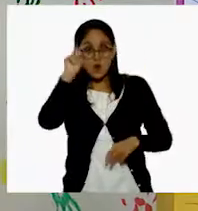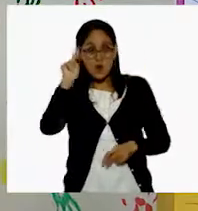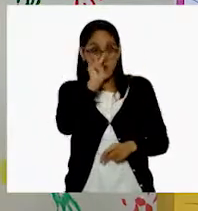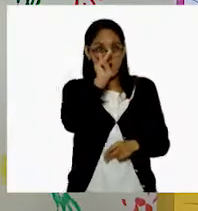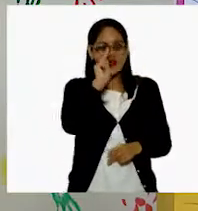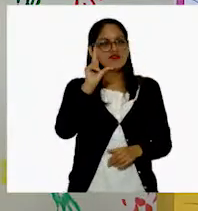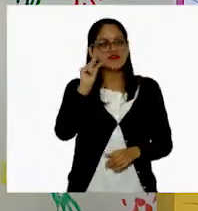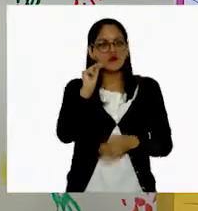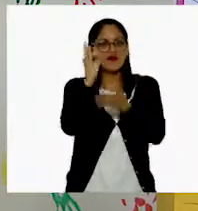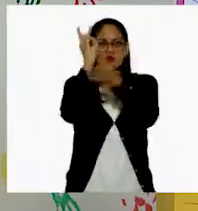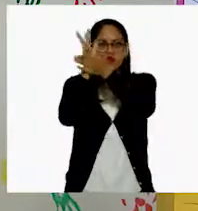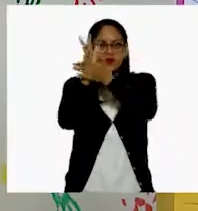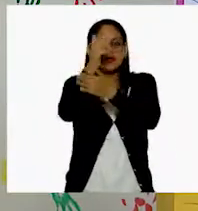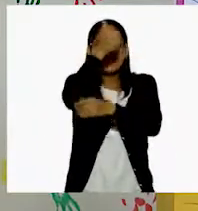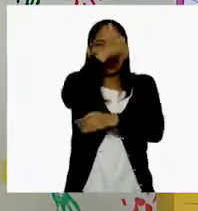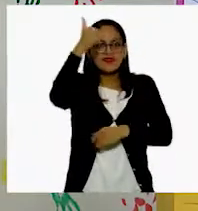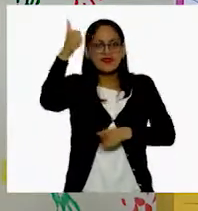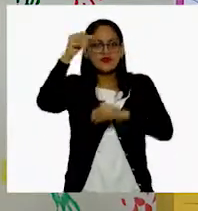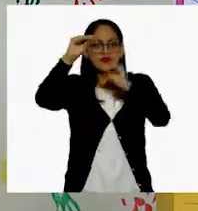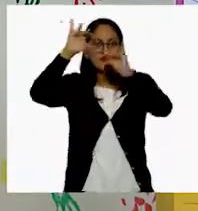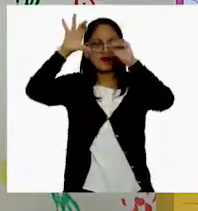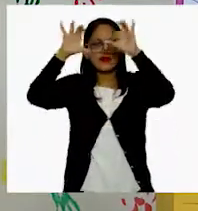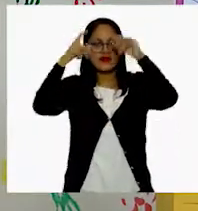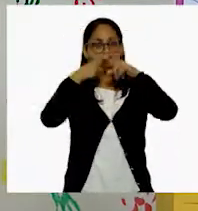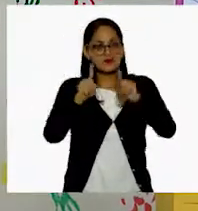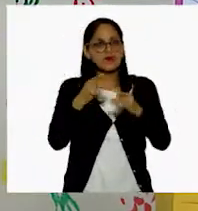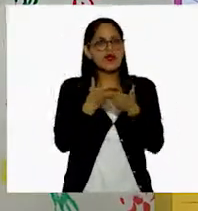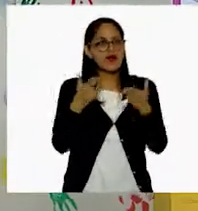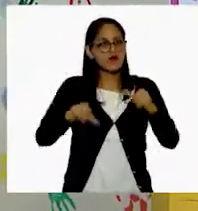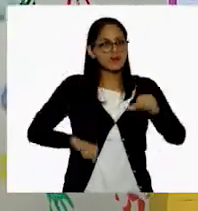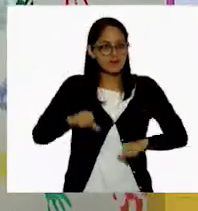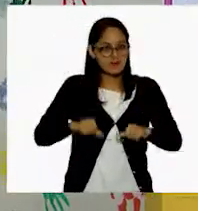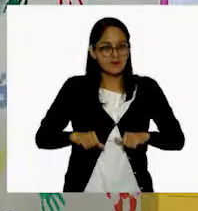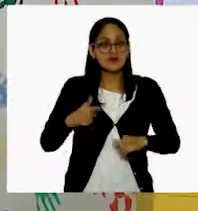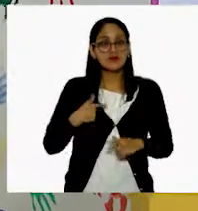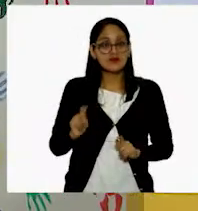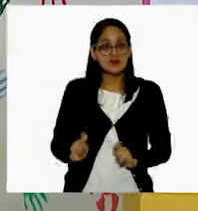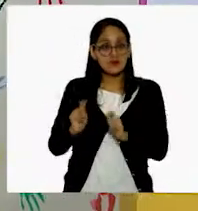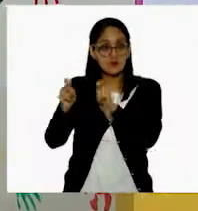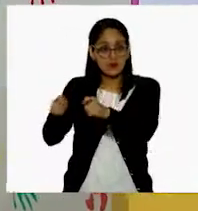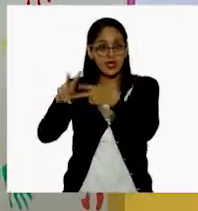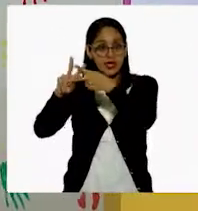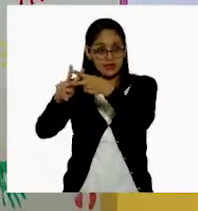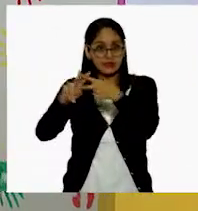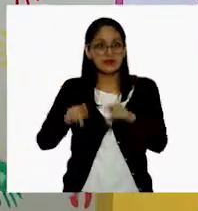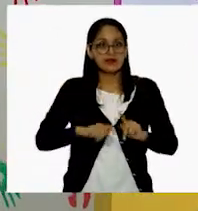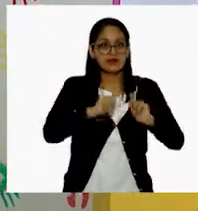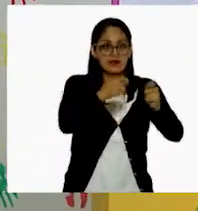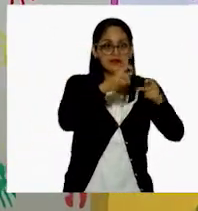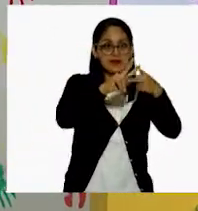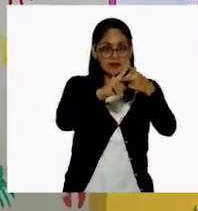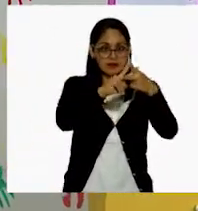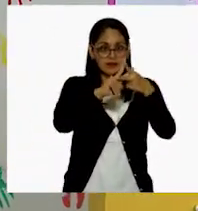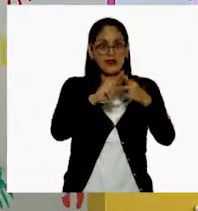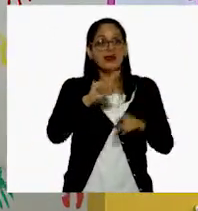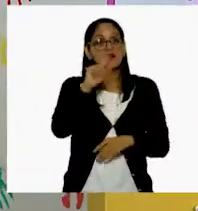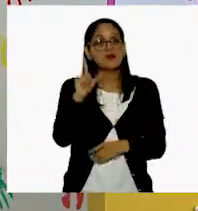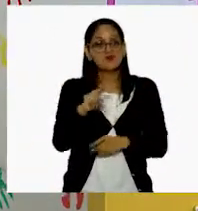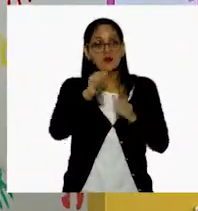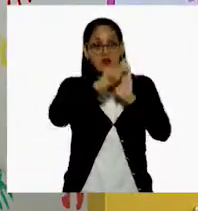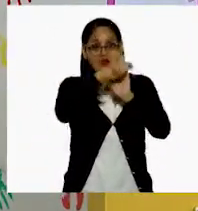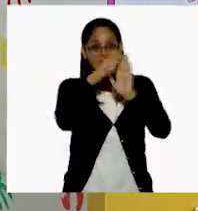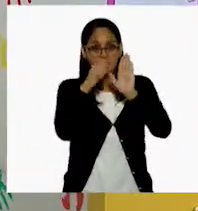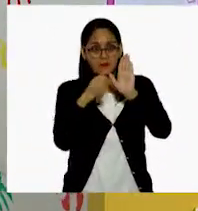una brilla de diferente forma. Les propongo un ejercicio. A cada quien le daré una estrella. En el centro se tendrán que dibujar y escribir su